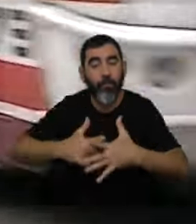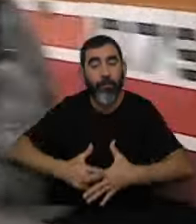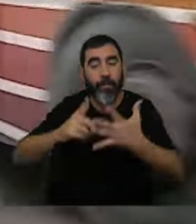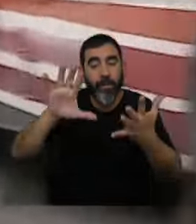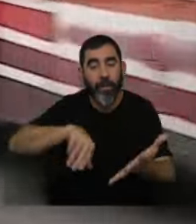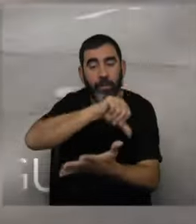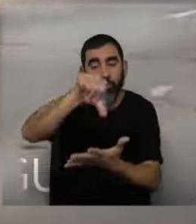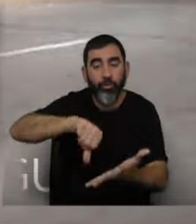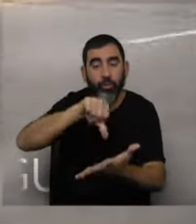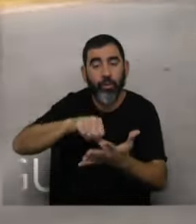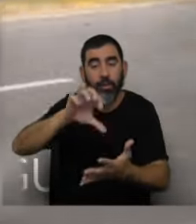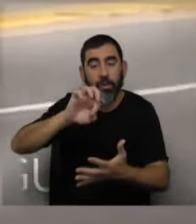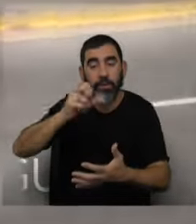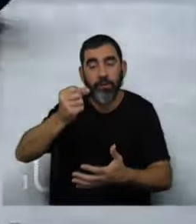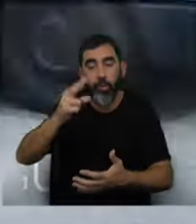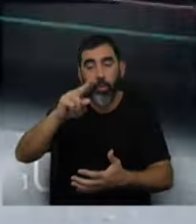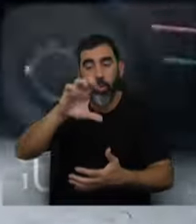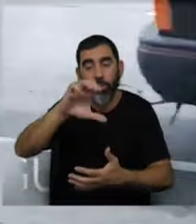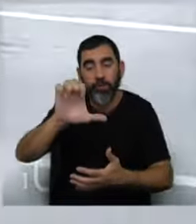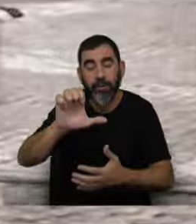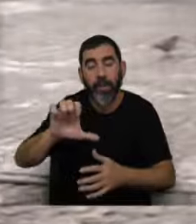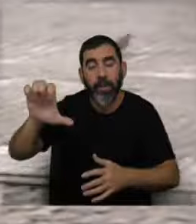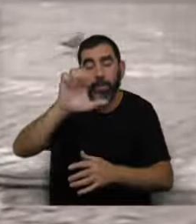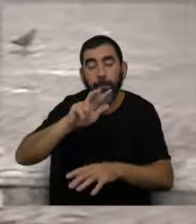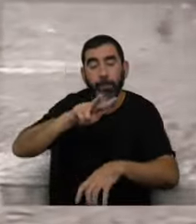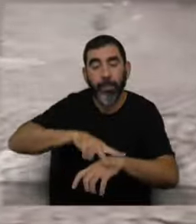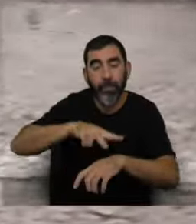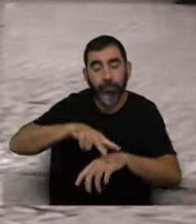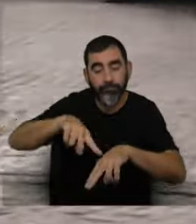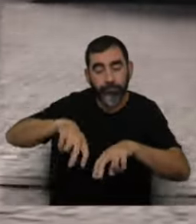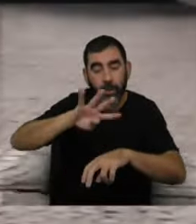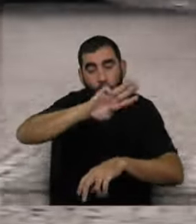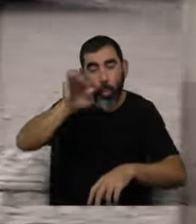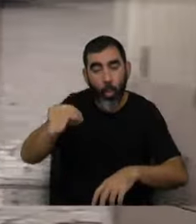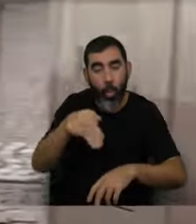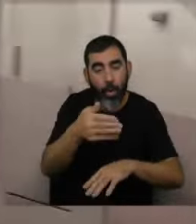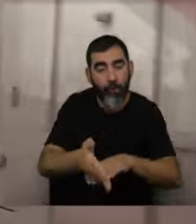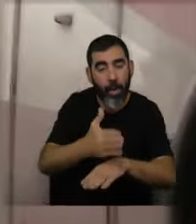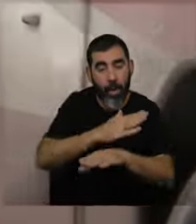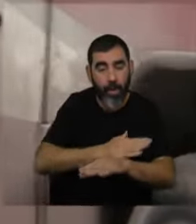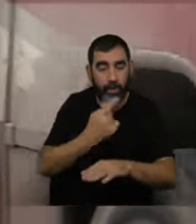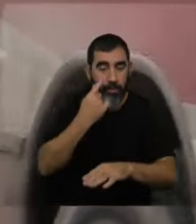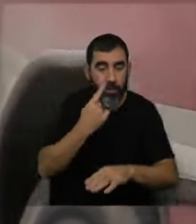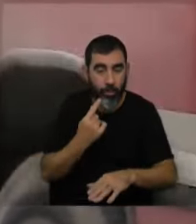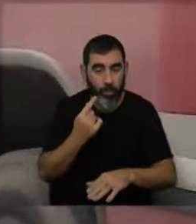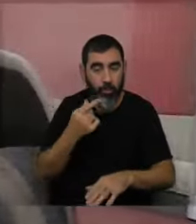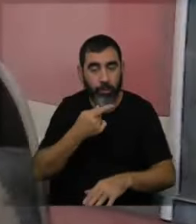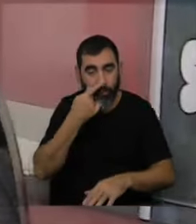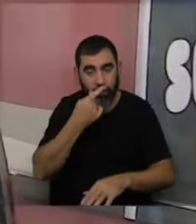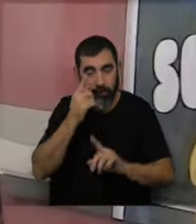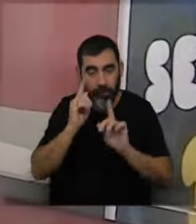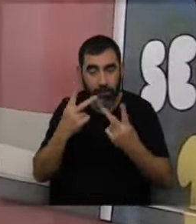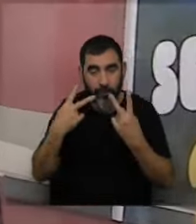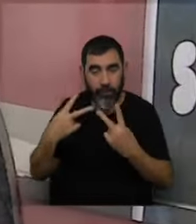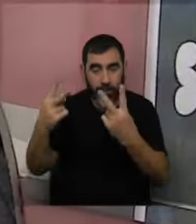del sau las empresas están recomendando consultar previamente a la línea que uno esté interesado o